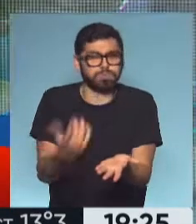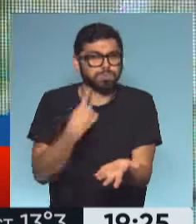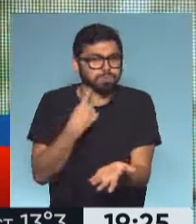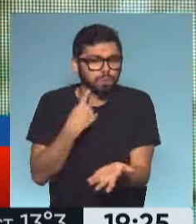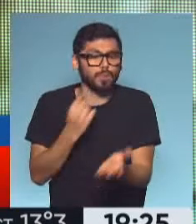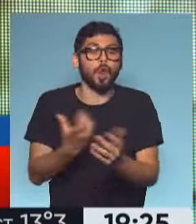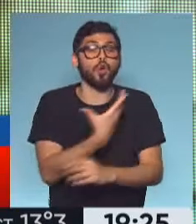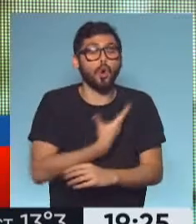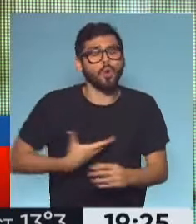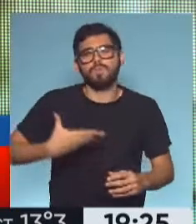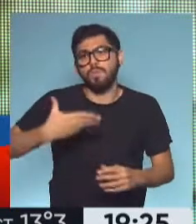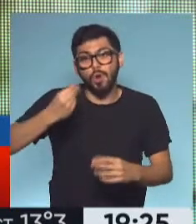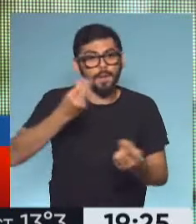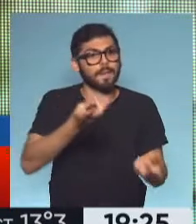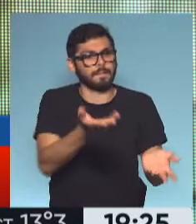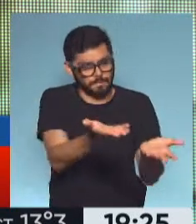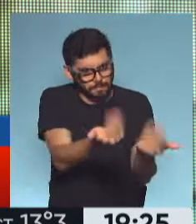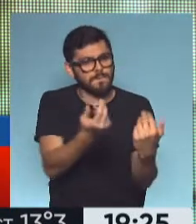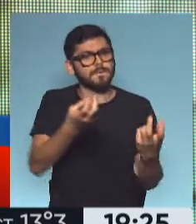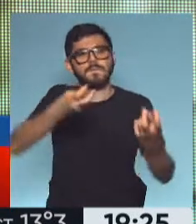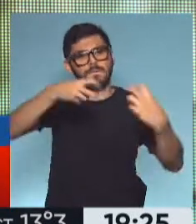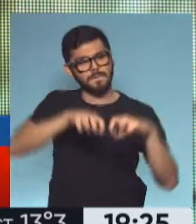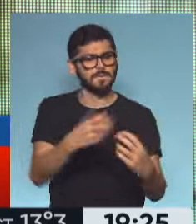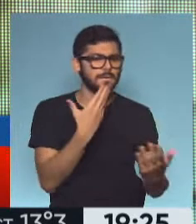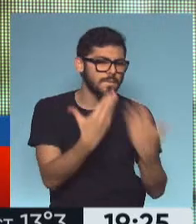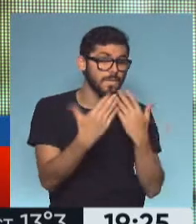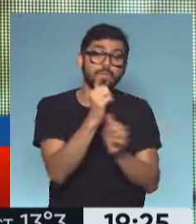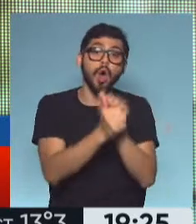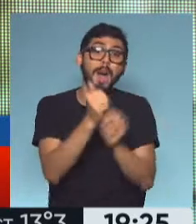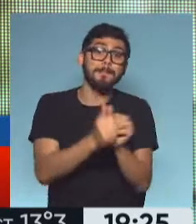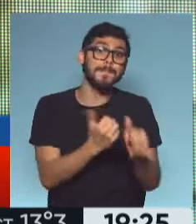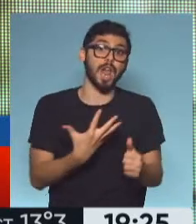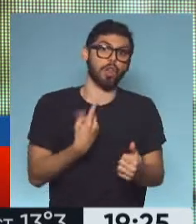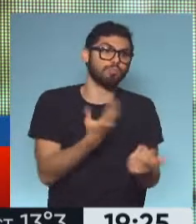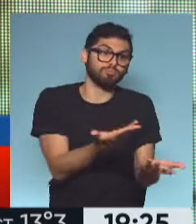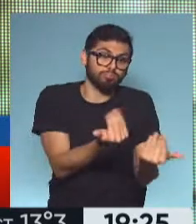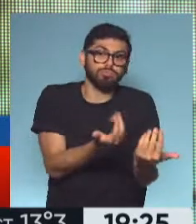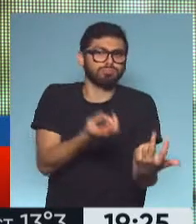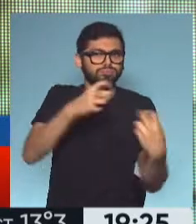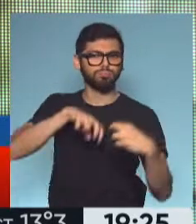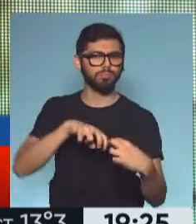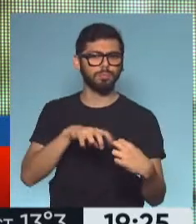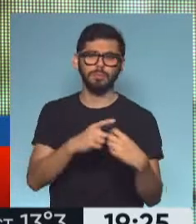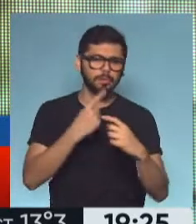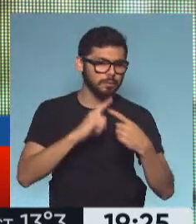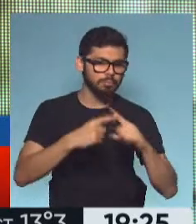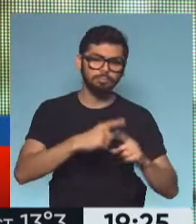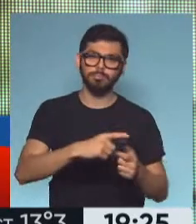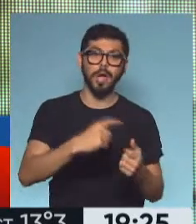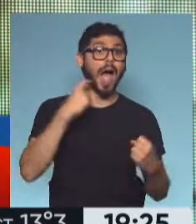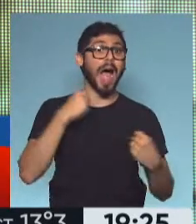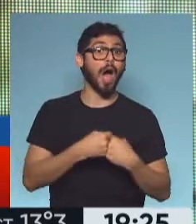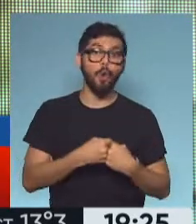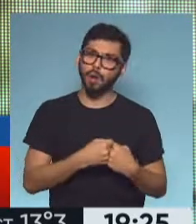veces a distintos protagonistas, el empresariado del sector, no consigue llegar a acuerdos